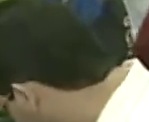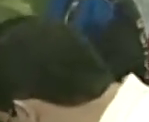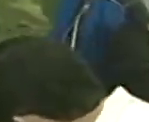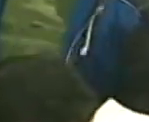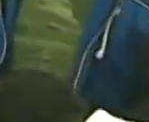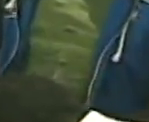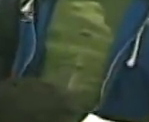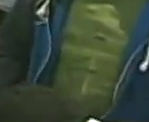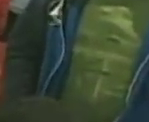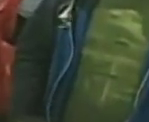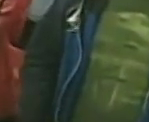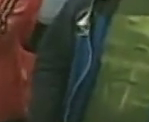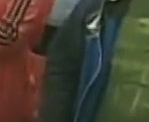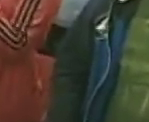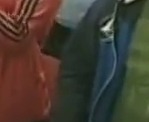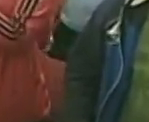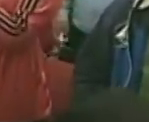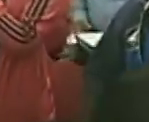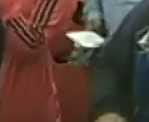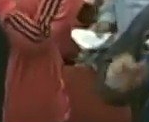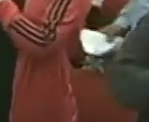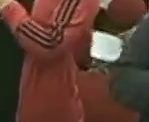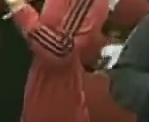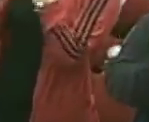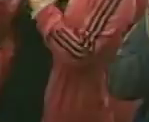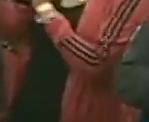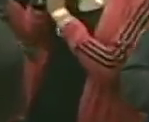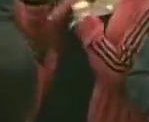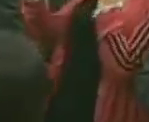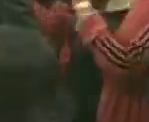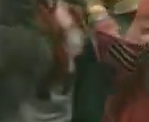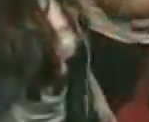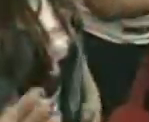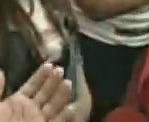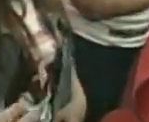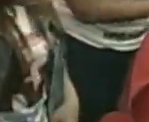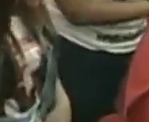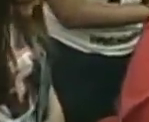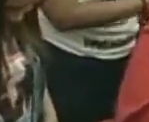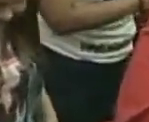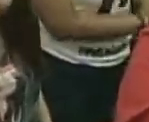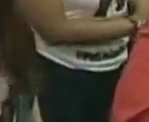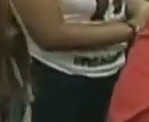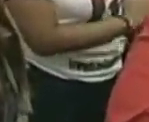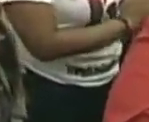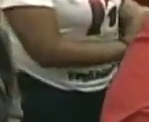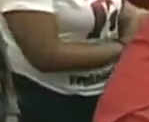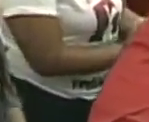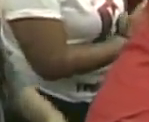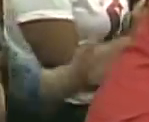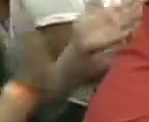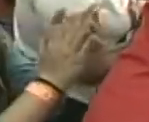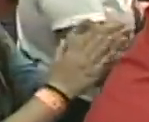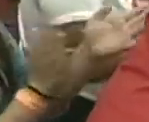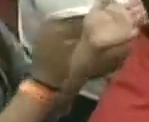lo respalda, que lo respeta y que se siente orgulloso de que usted sea el jefe y líder de la revolución y de la juventud.